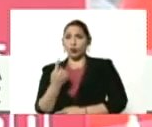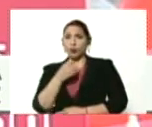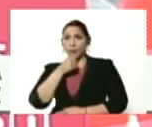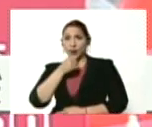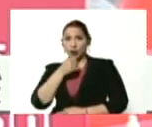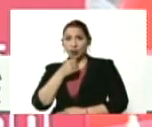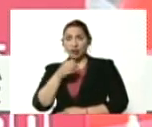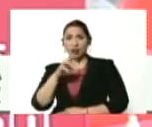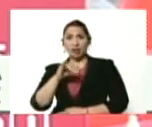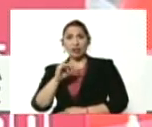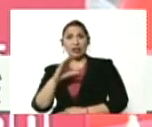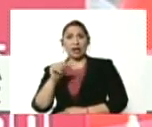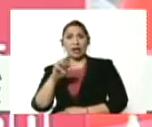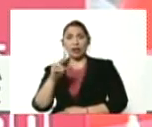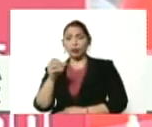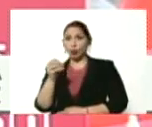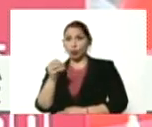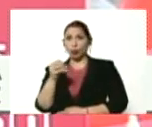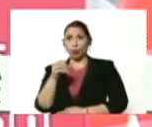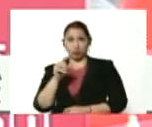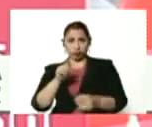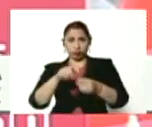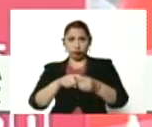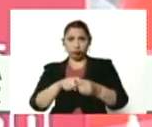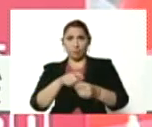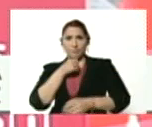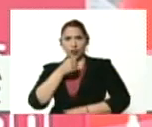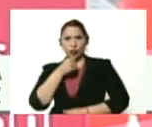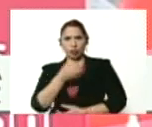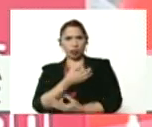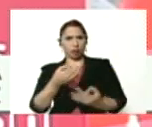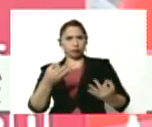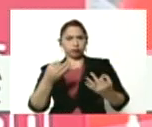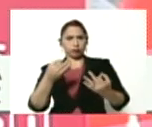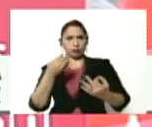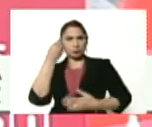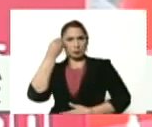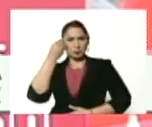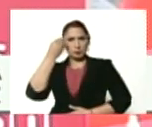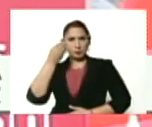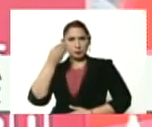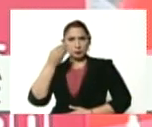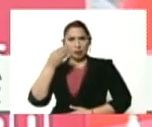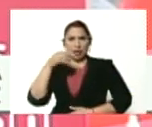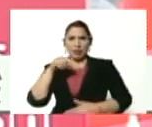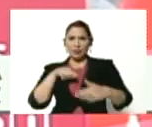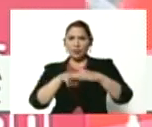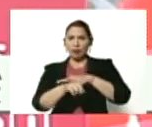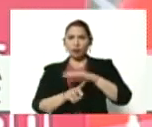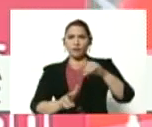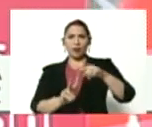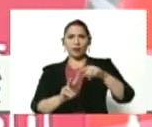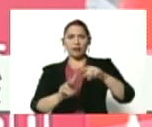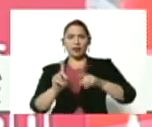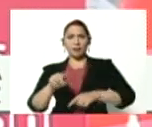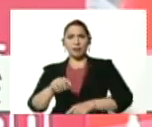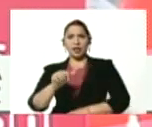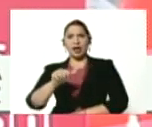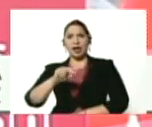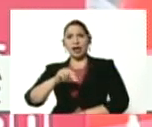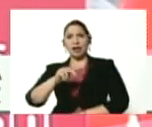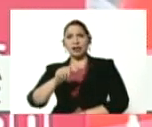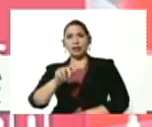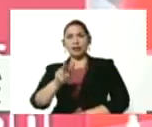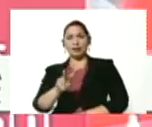un periodista cabal de Venezolana de Televisión y de ANTV. Y lo que está refiriendo Gutiérrez